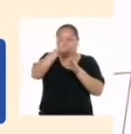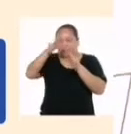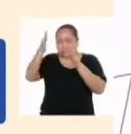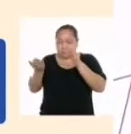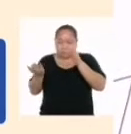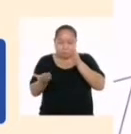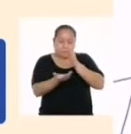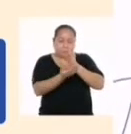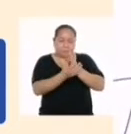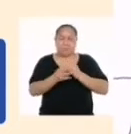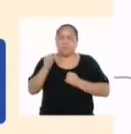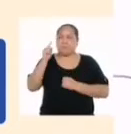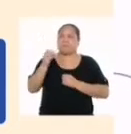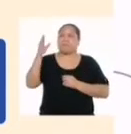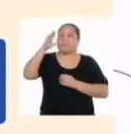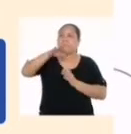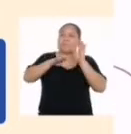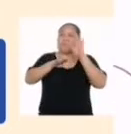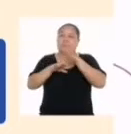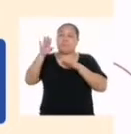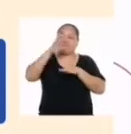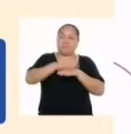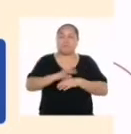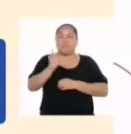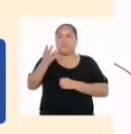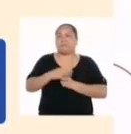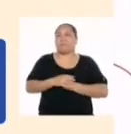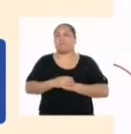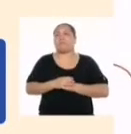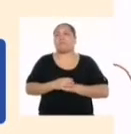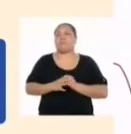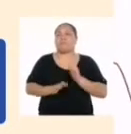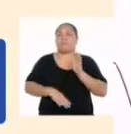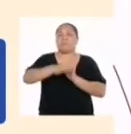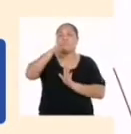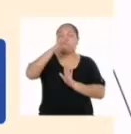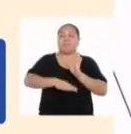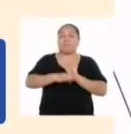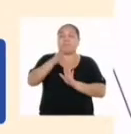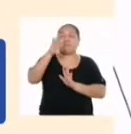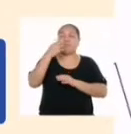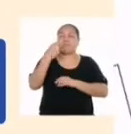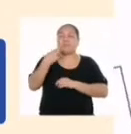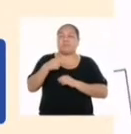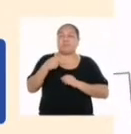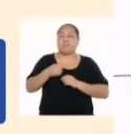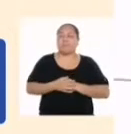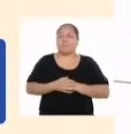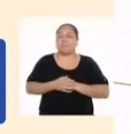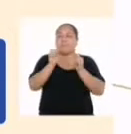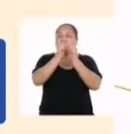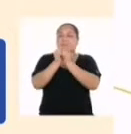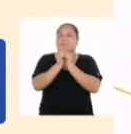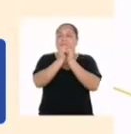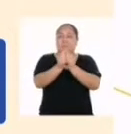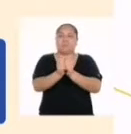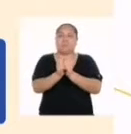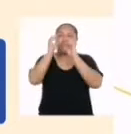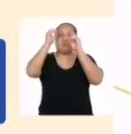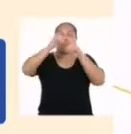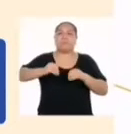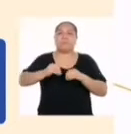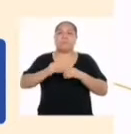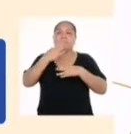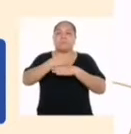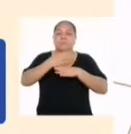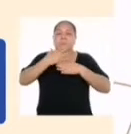como se pueda, una sobre otra alcanza una determinada altura h, que en conjunto formará